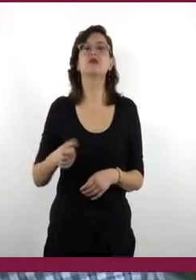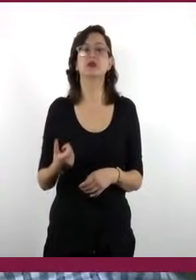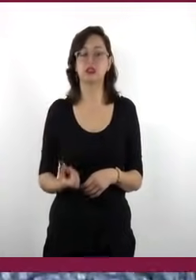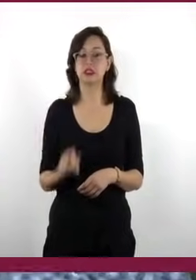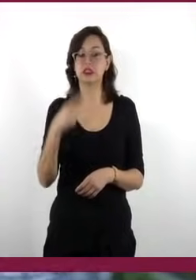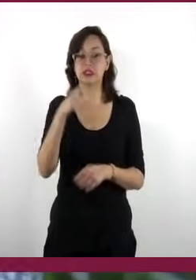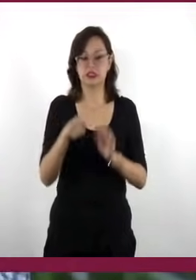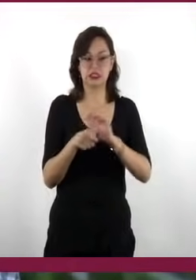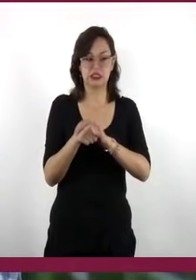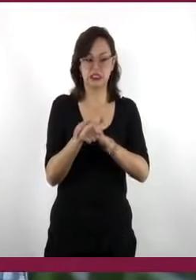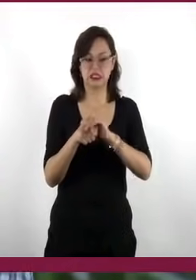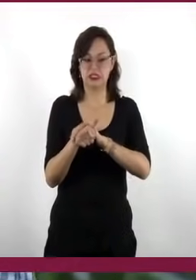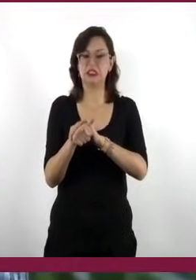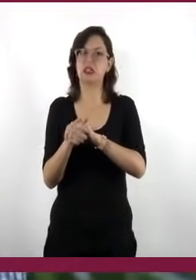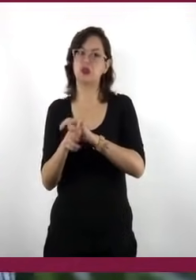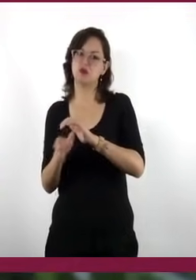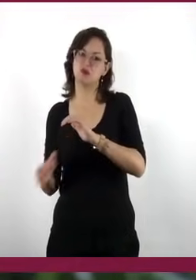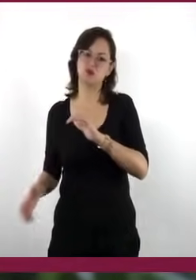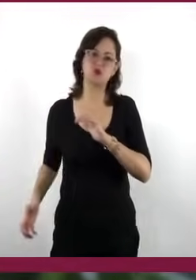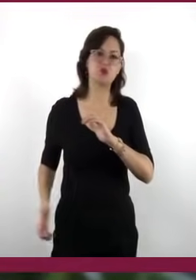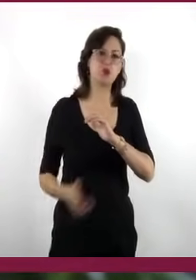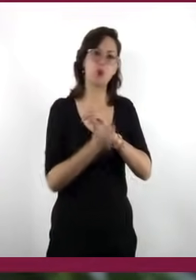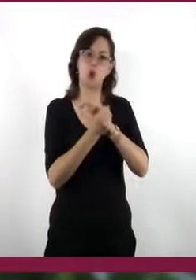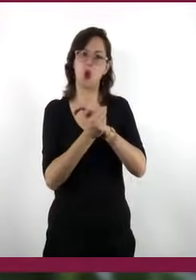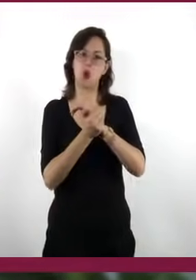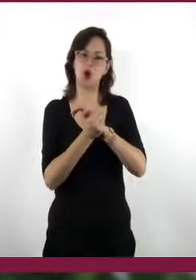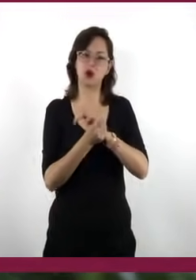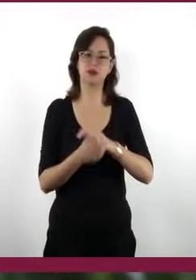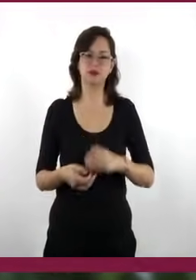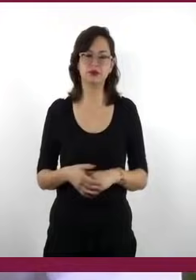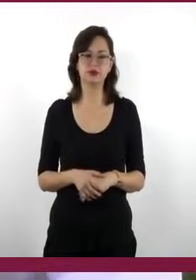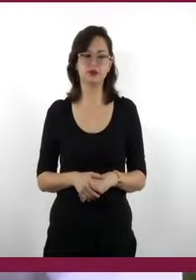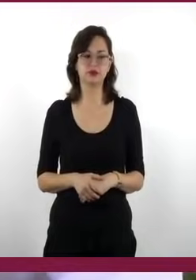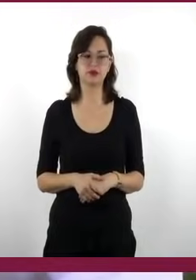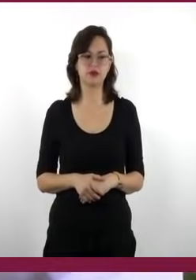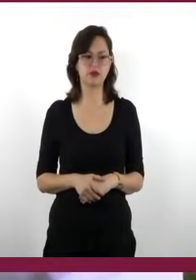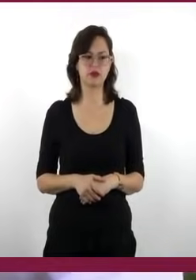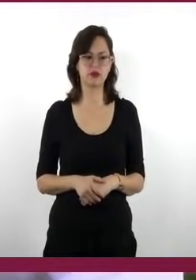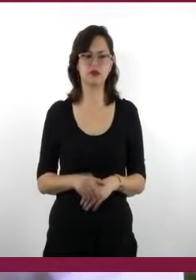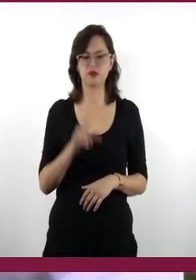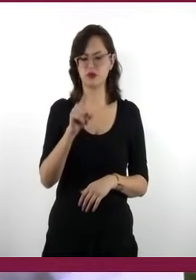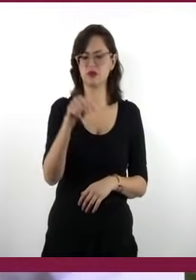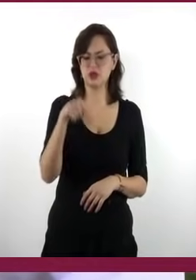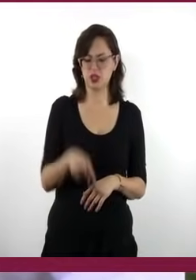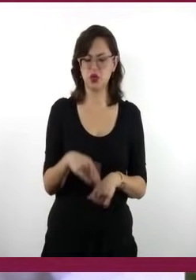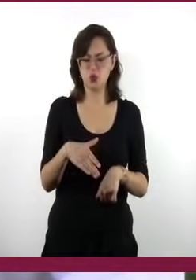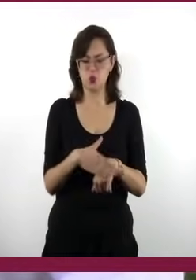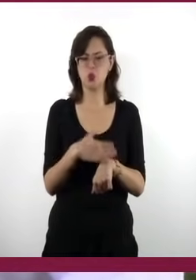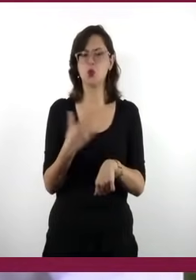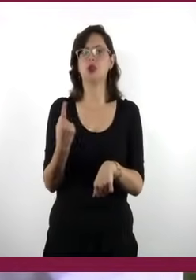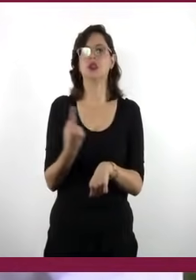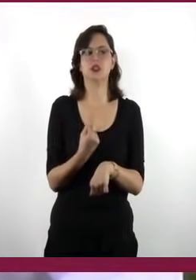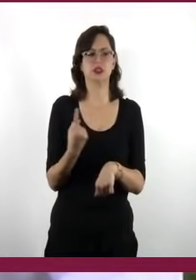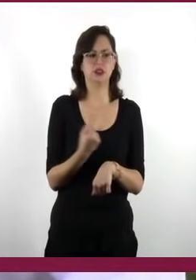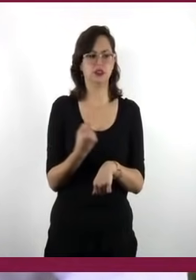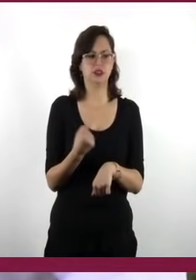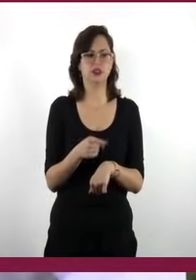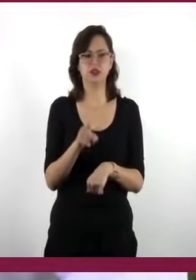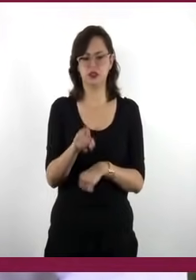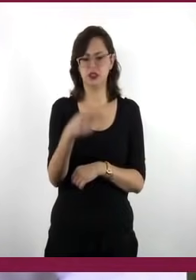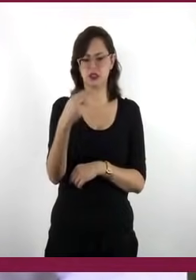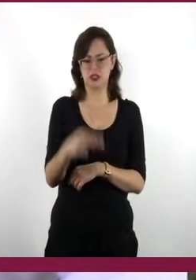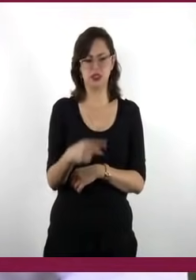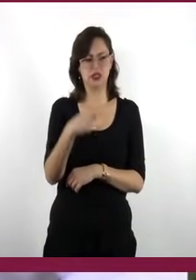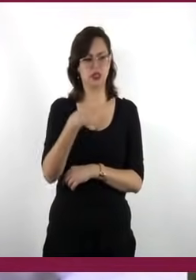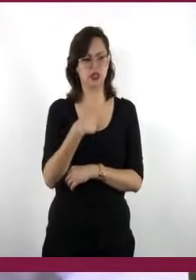tortuga y mordió a una persona. ¿Tú por qué estás aquí? Yo, la verdad... te llamas?